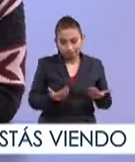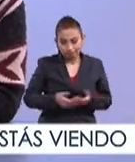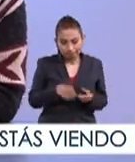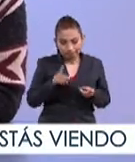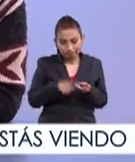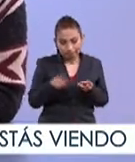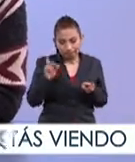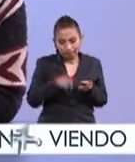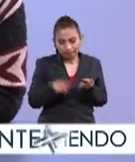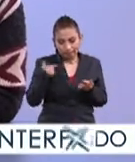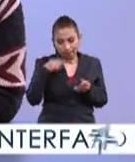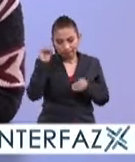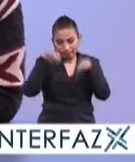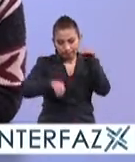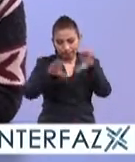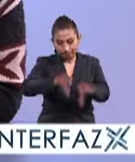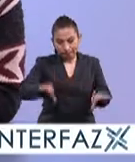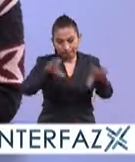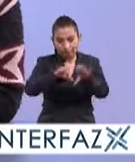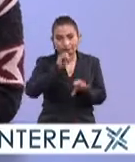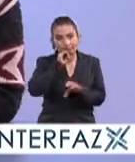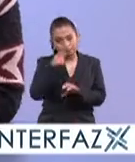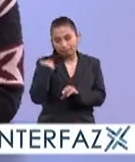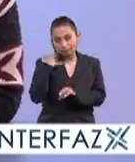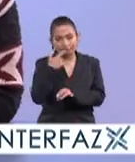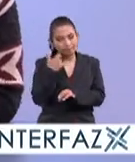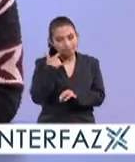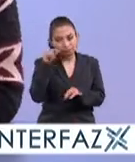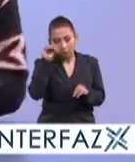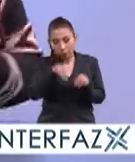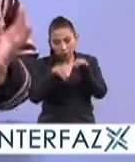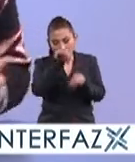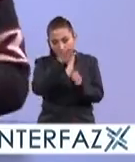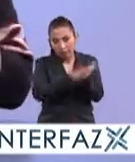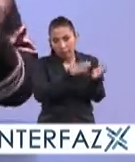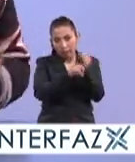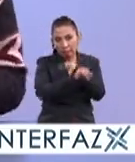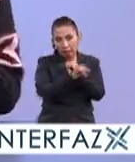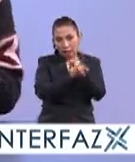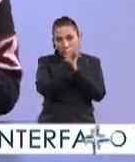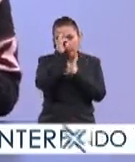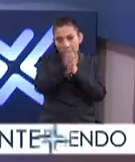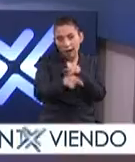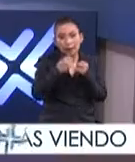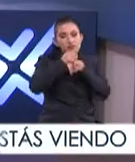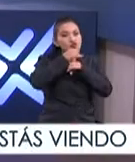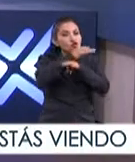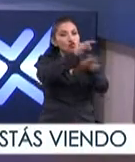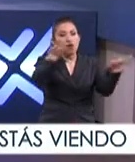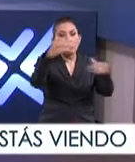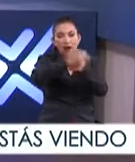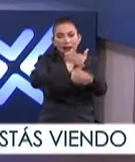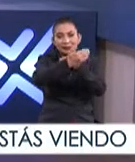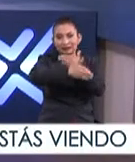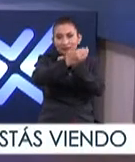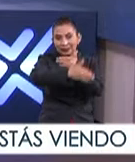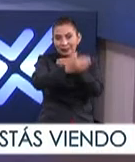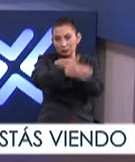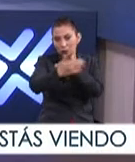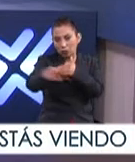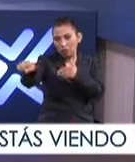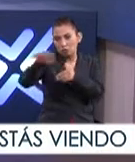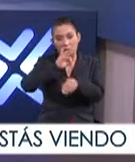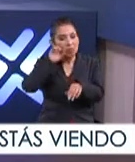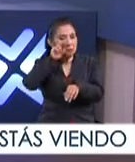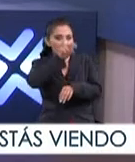principalmente, programadores, porque también estamos intentando hacer una página para poder generar como un archivo que la